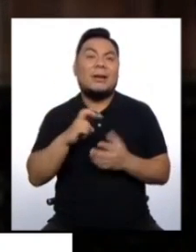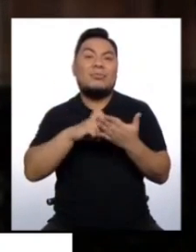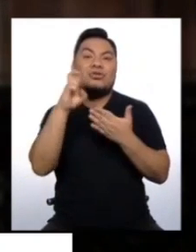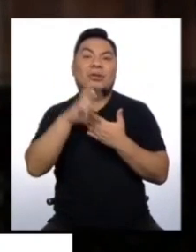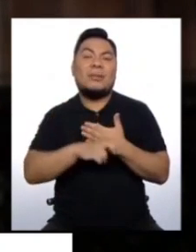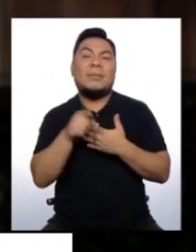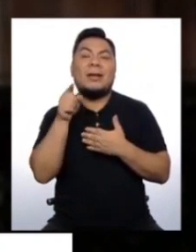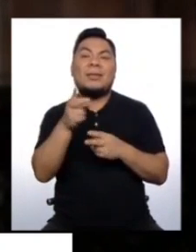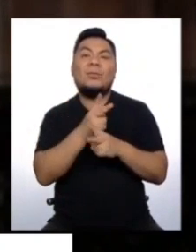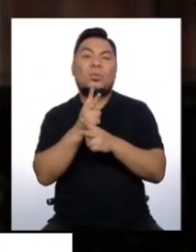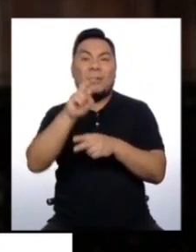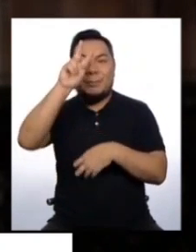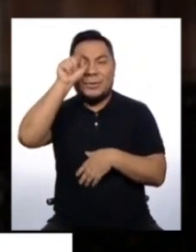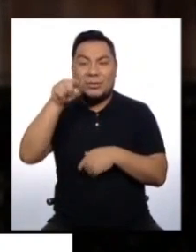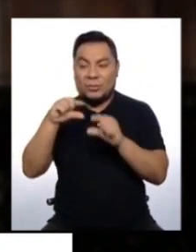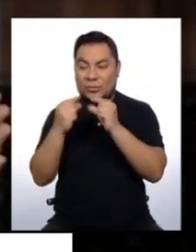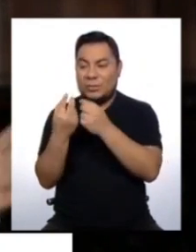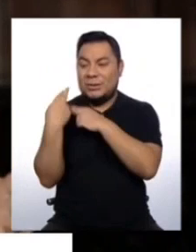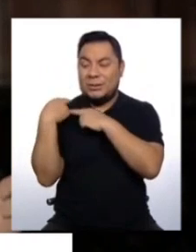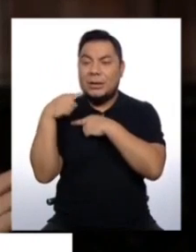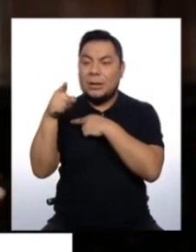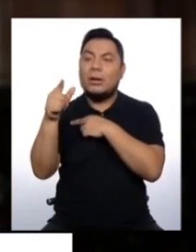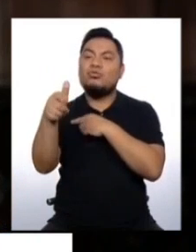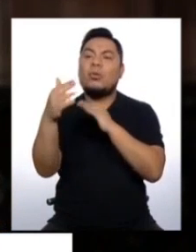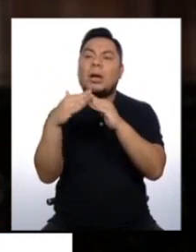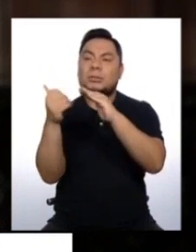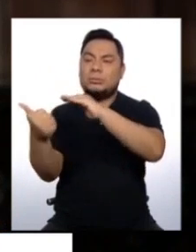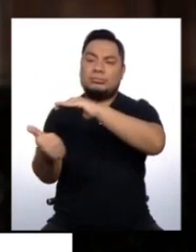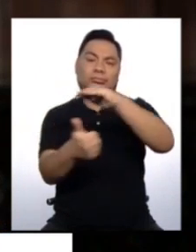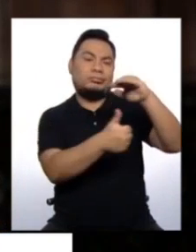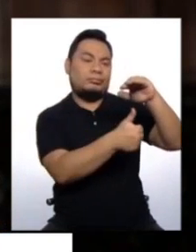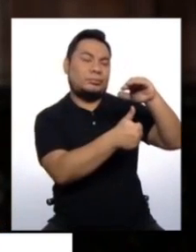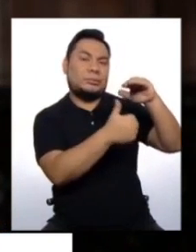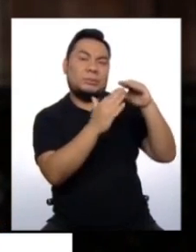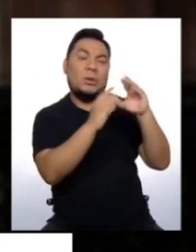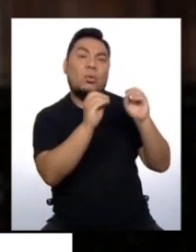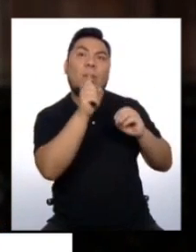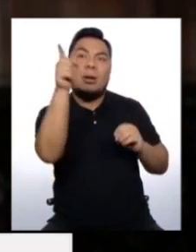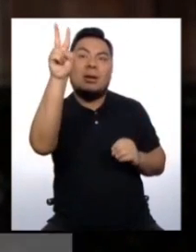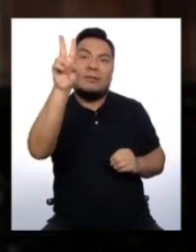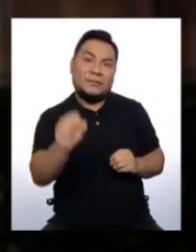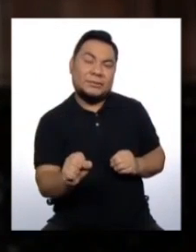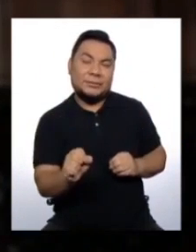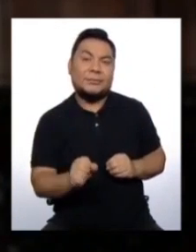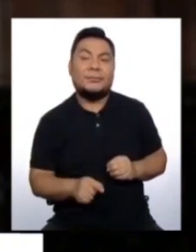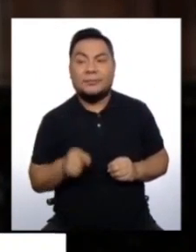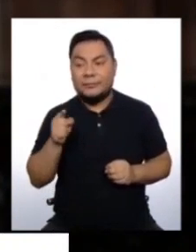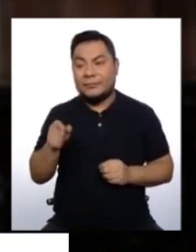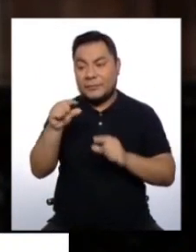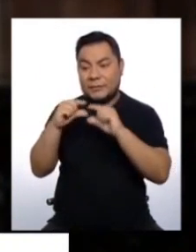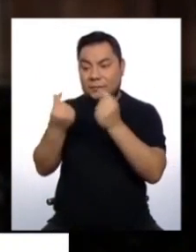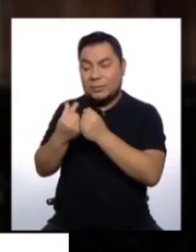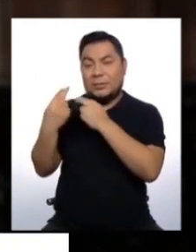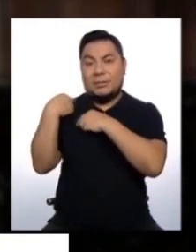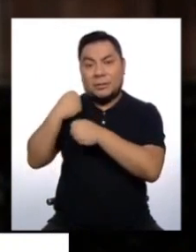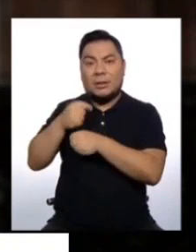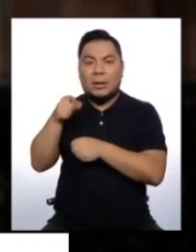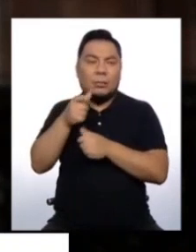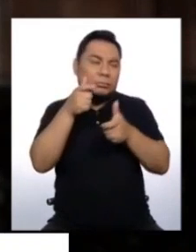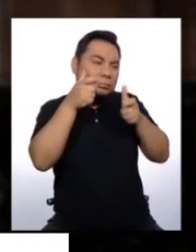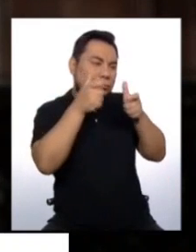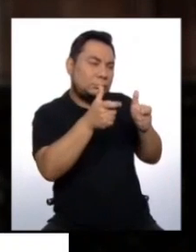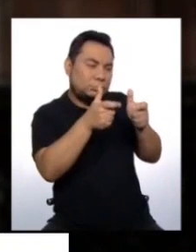Perú se procede a hacer el aislamiento o en su casa o en la vía panamericana y se le hace un seguimiento clínico